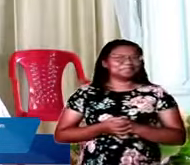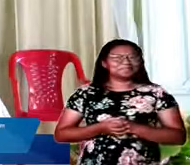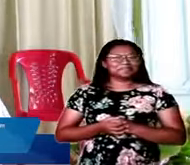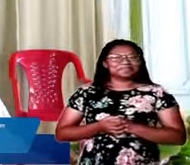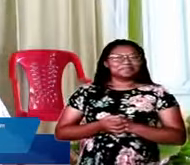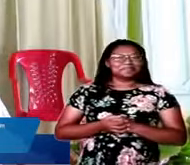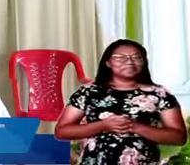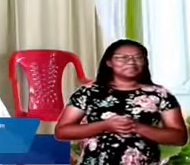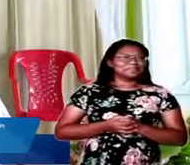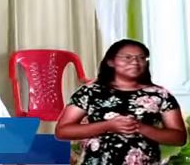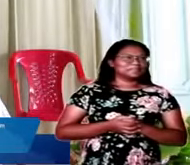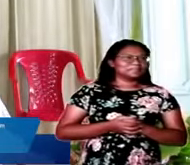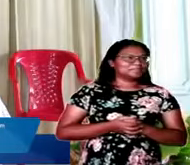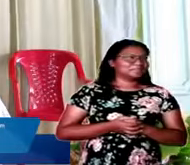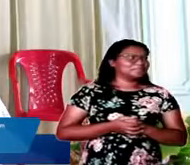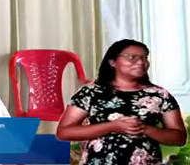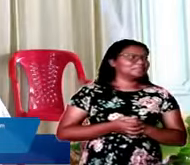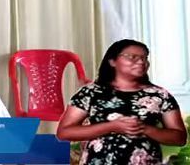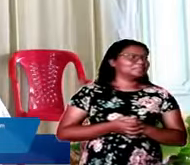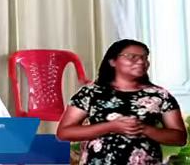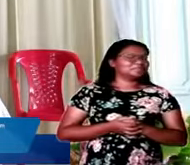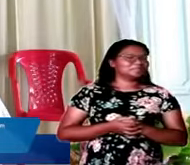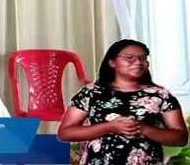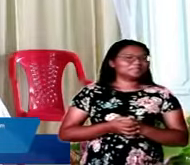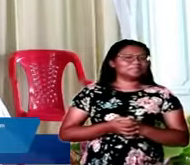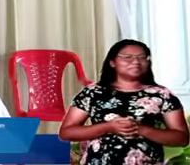Eso es antiguo y no solamente lo usa la iglesia.